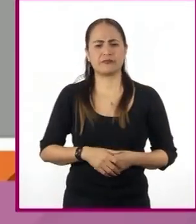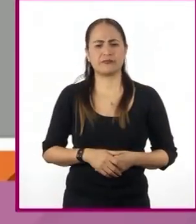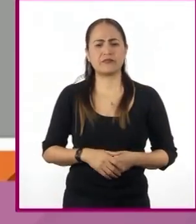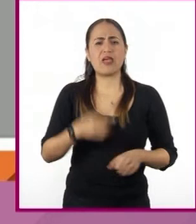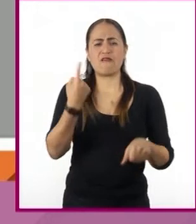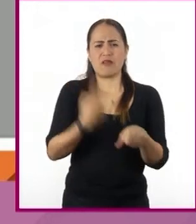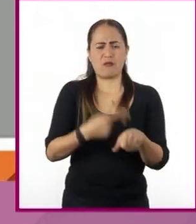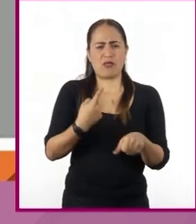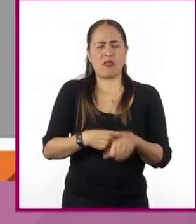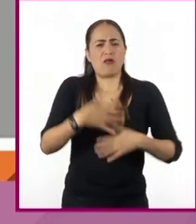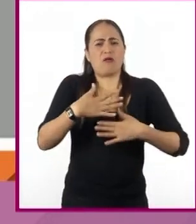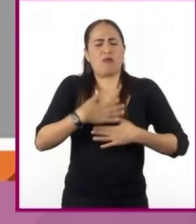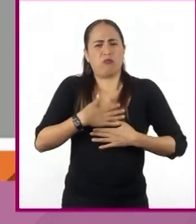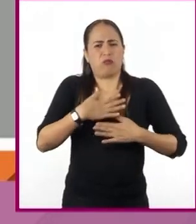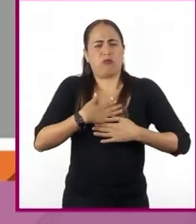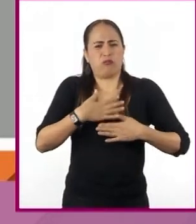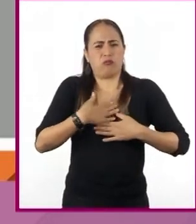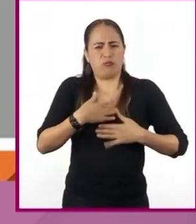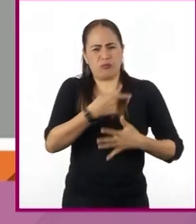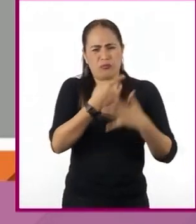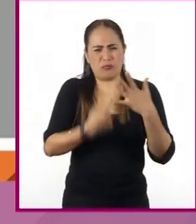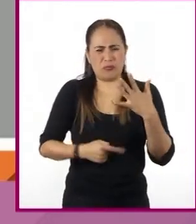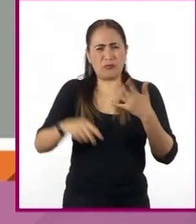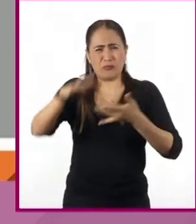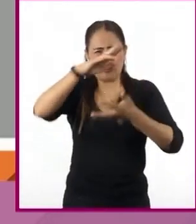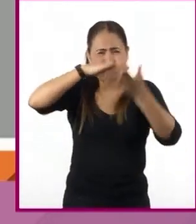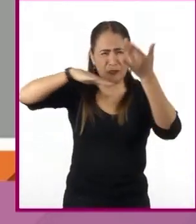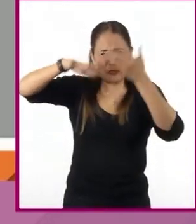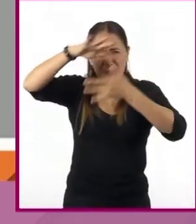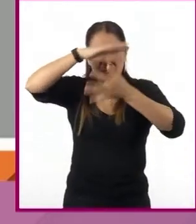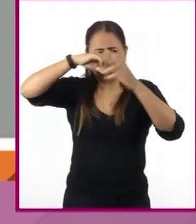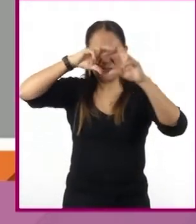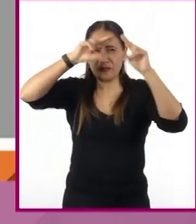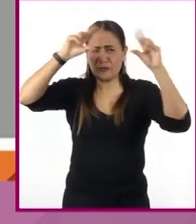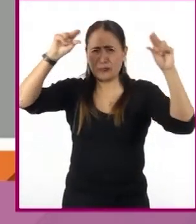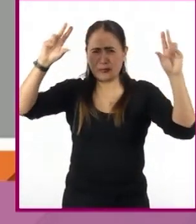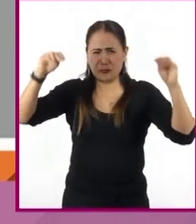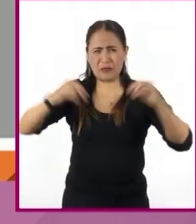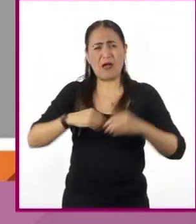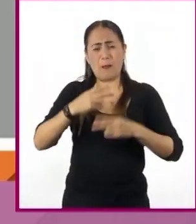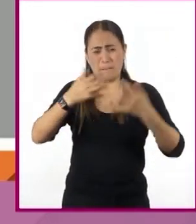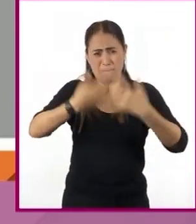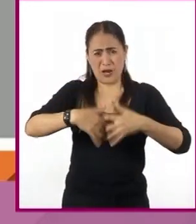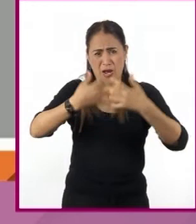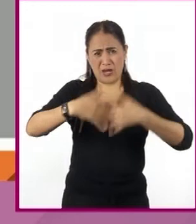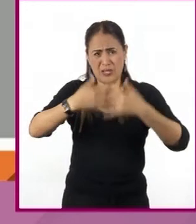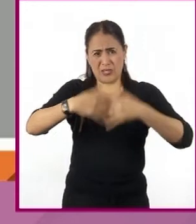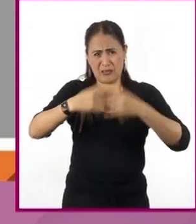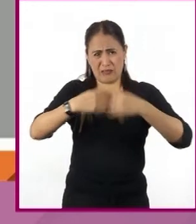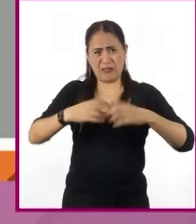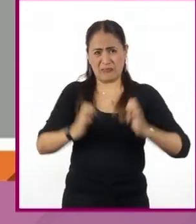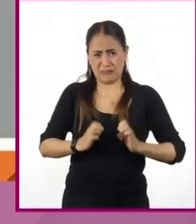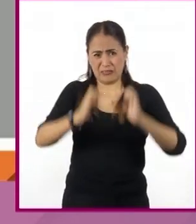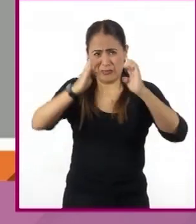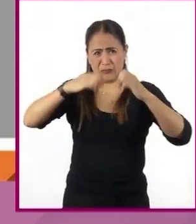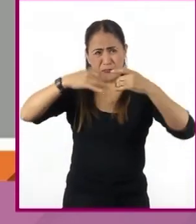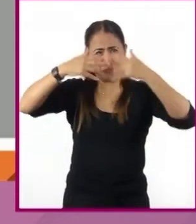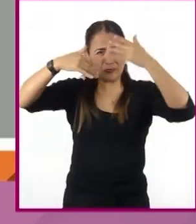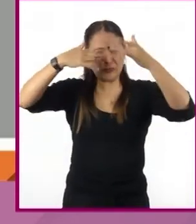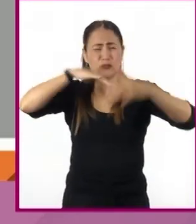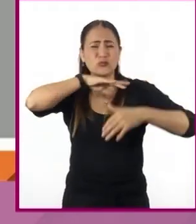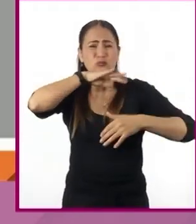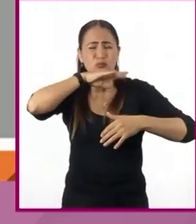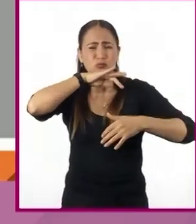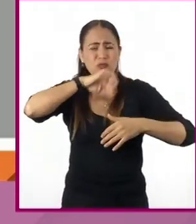Enfermedades respiratorias. Las densas nubes de humo que despiden las fábricas afectan el medio ambiente y la